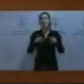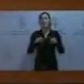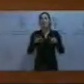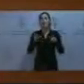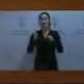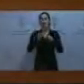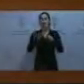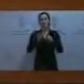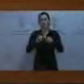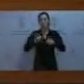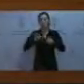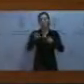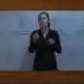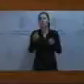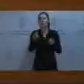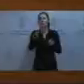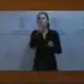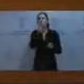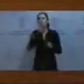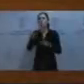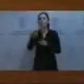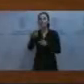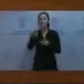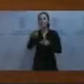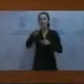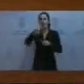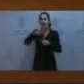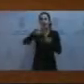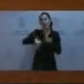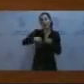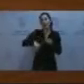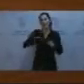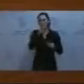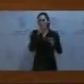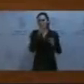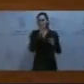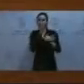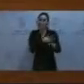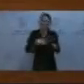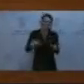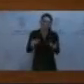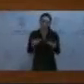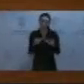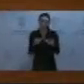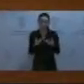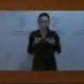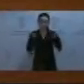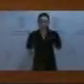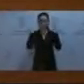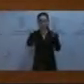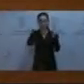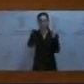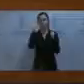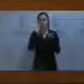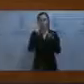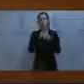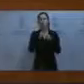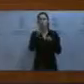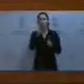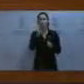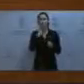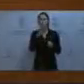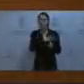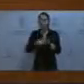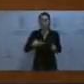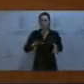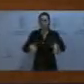palabras coloquiales, el Grupo Podemos quiere eliminar el carbón nacional. Es más, quieren acabar con las empresas térmicas, que son